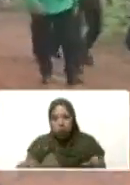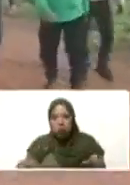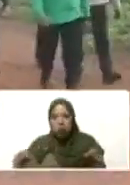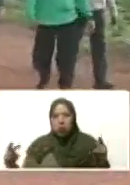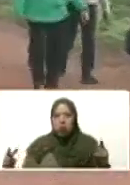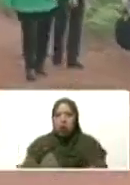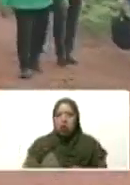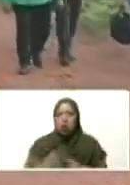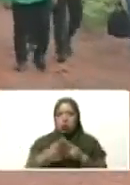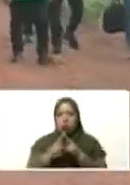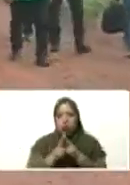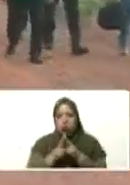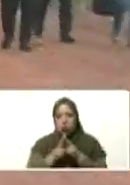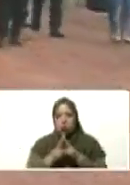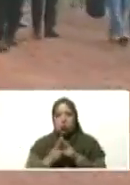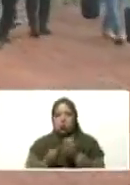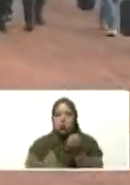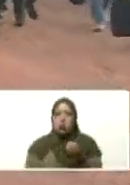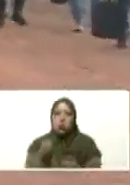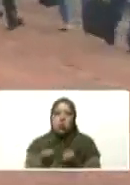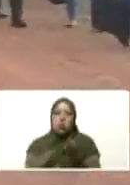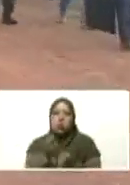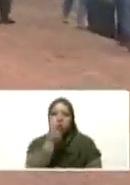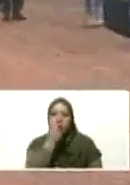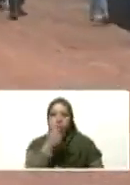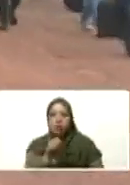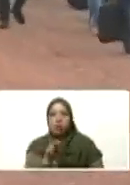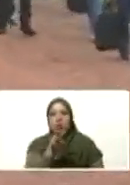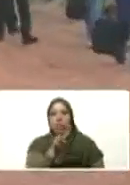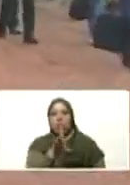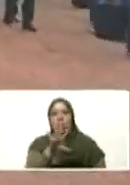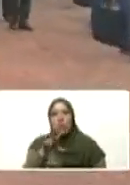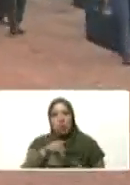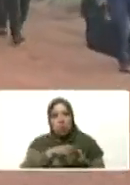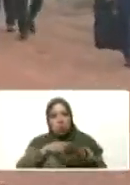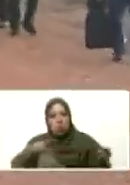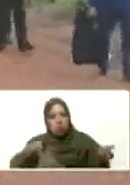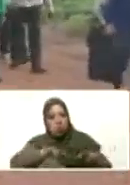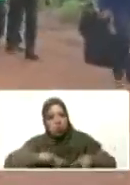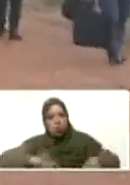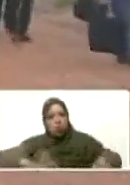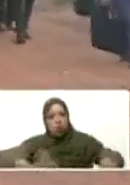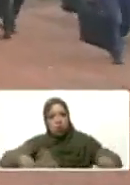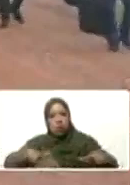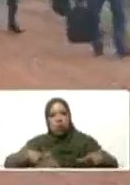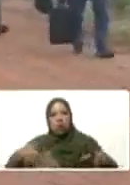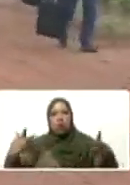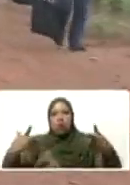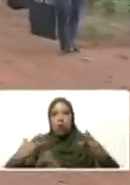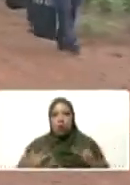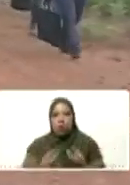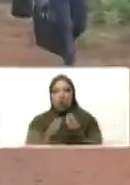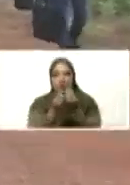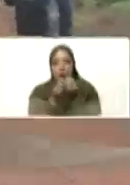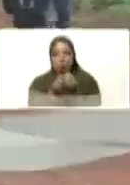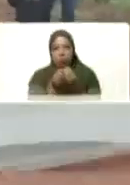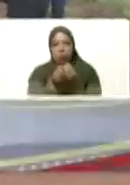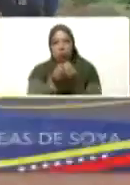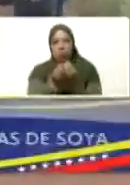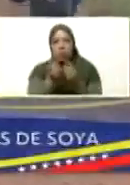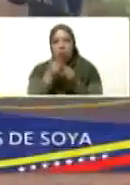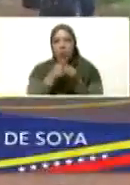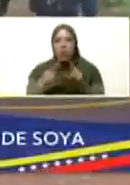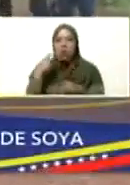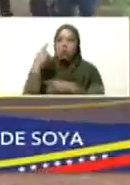el camino del crecimiento y ahora tiene 25.000 hectáreas. Y junto a él y a los